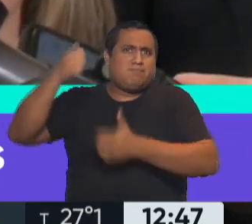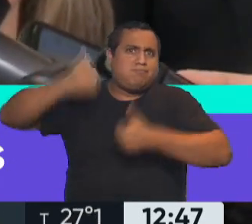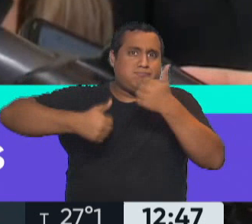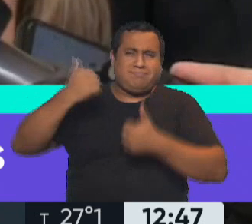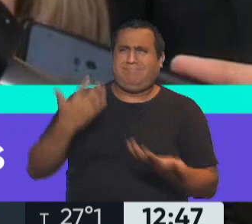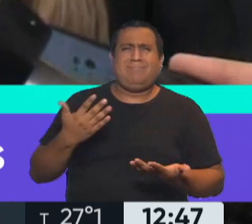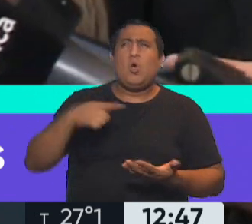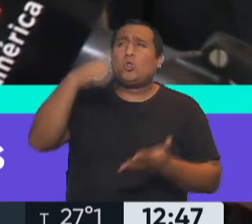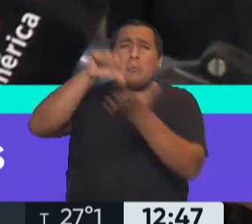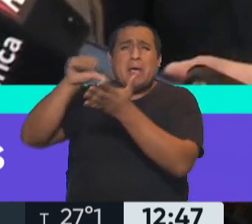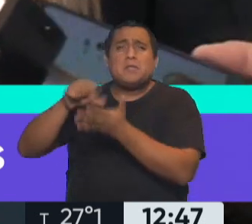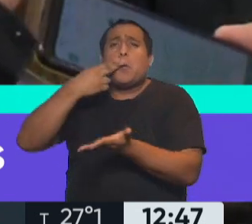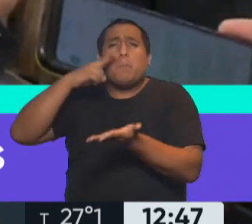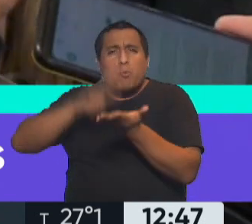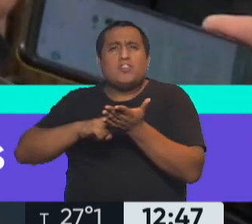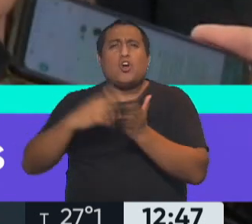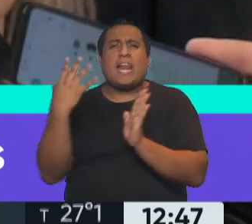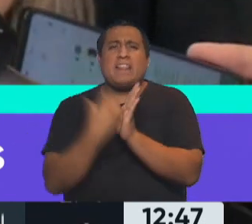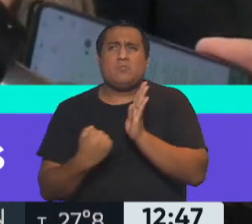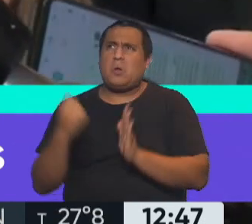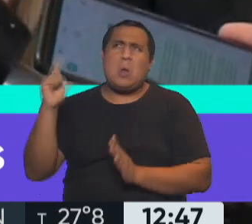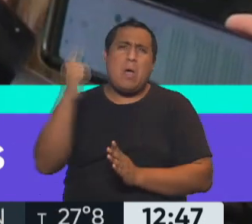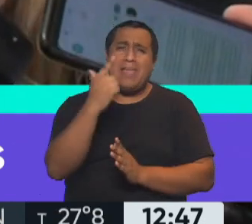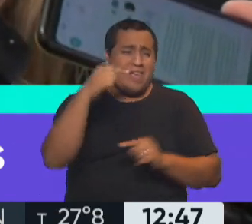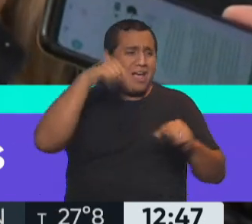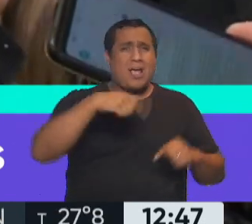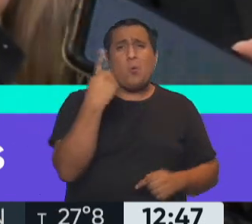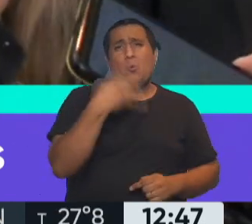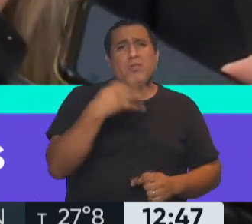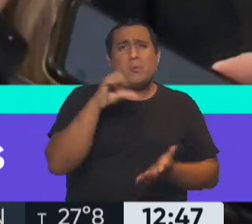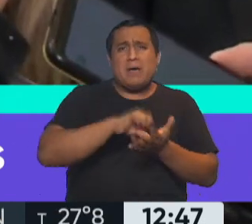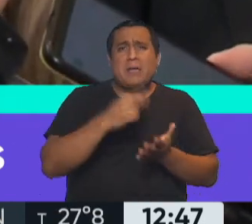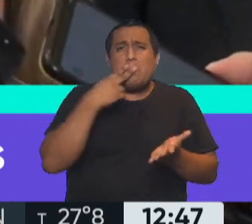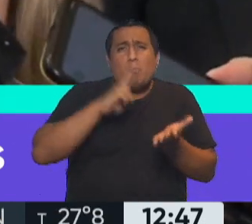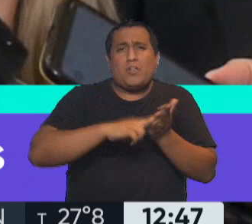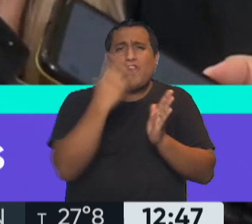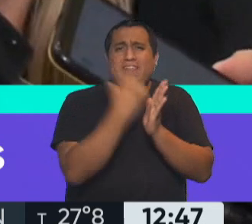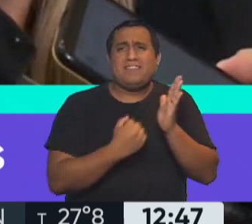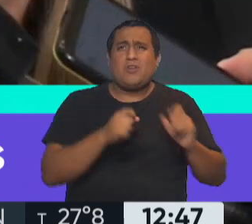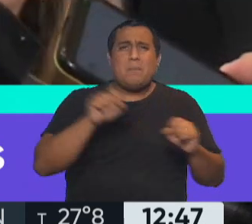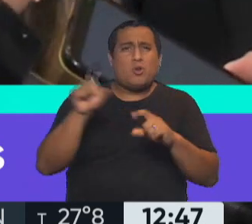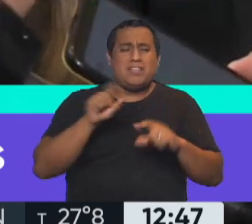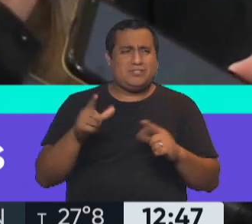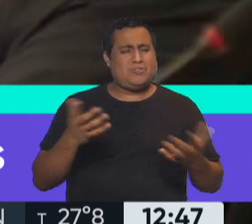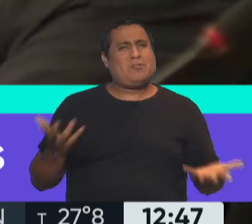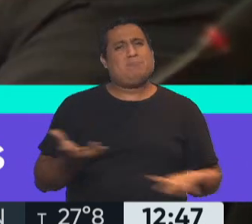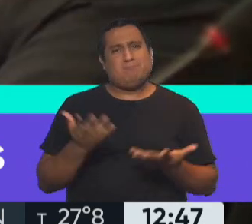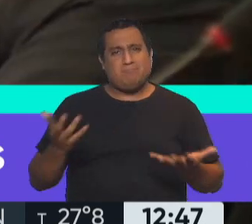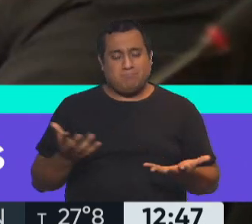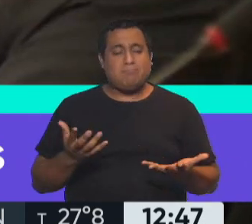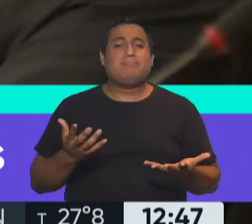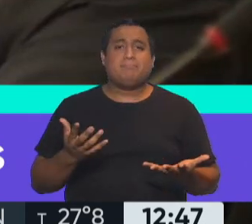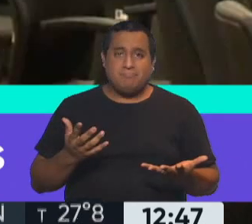que cobren retenciones. Nosotros somos de los pocos, o el único que cobra retenciones a las exportaciones, que por si fuera poco, las tiene que